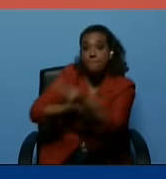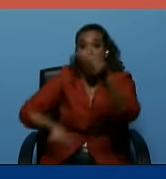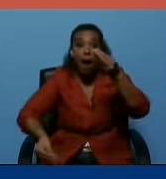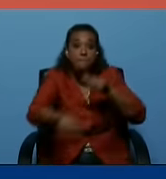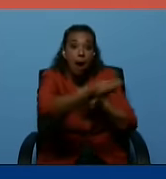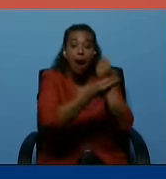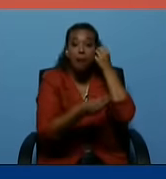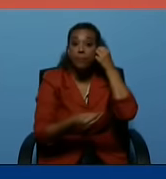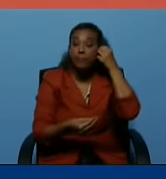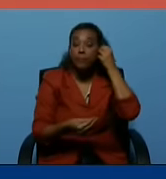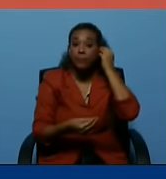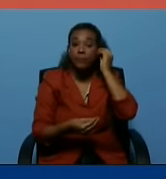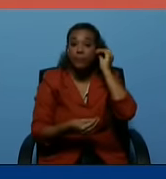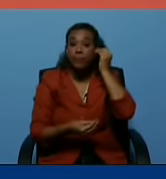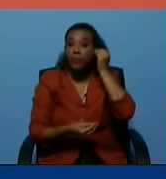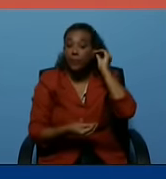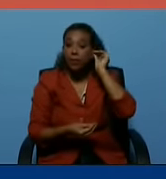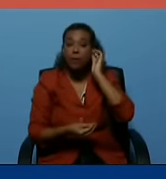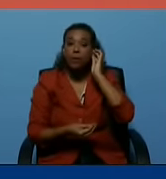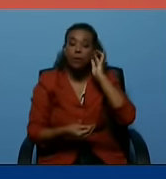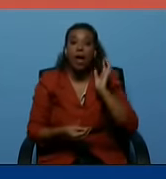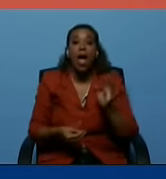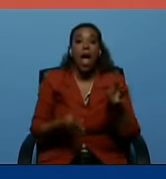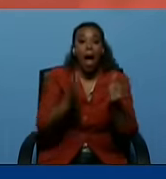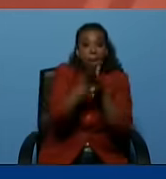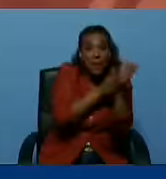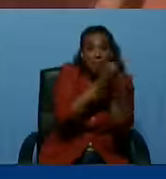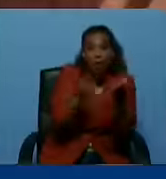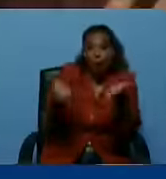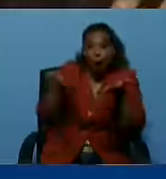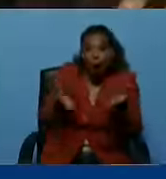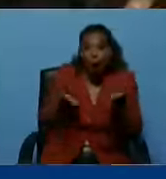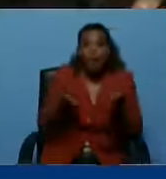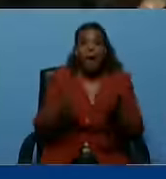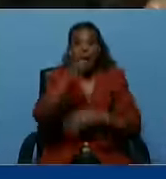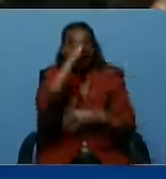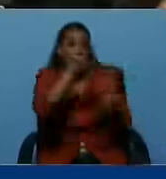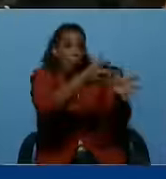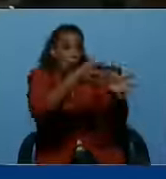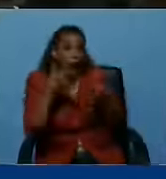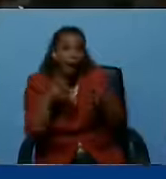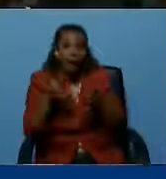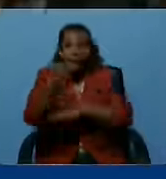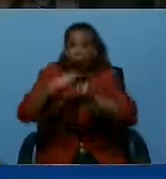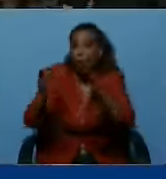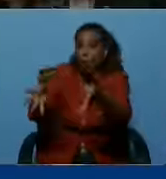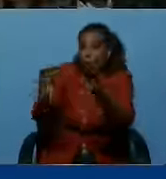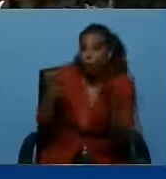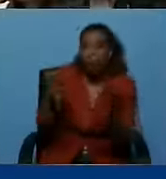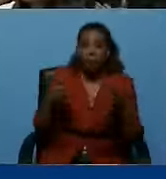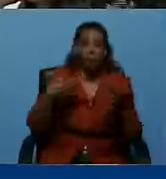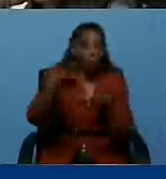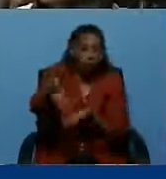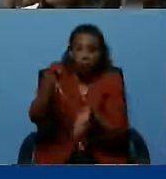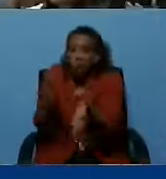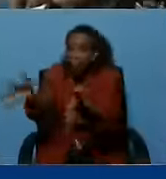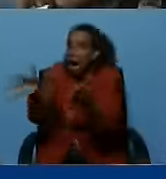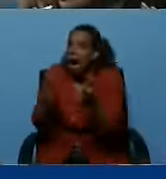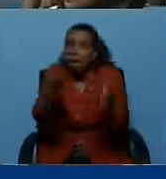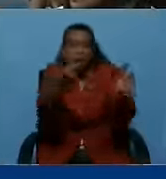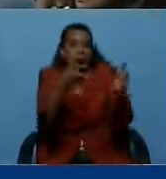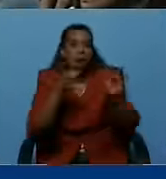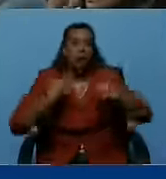un ganar-ganar. Win to win. Así se dice. Win-win. Win-win.